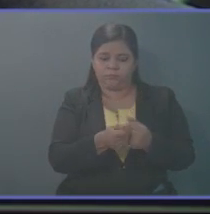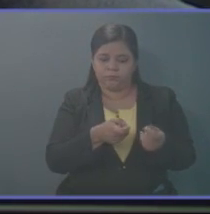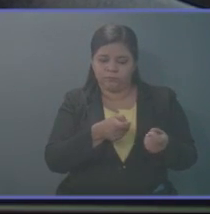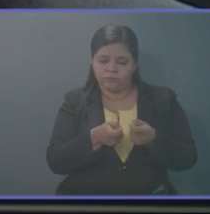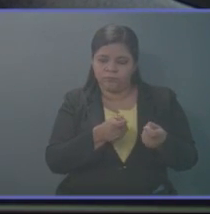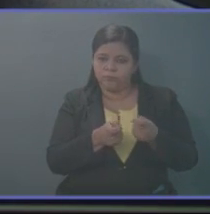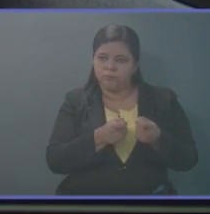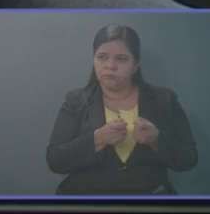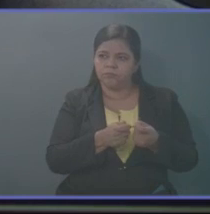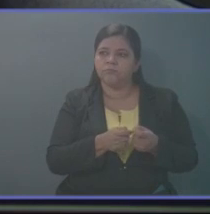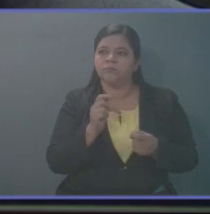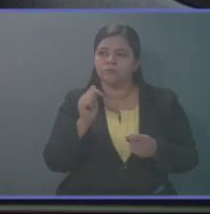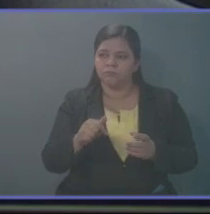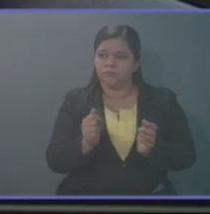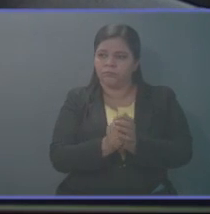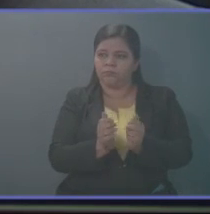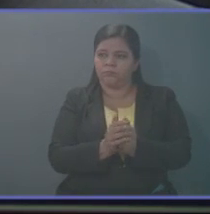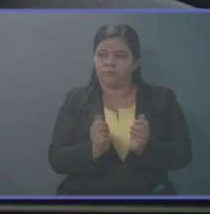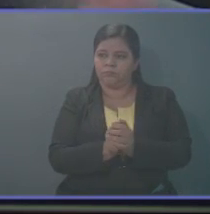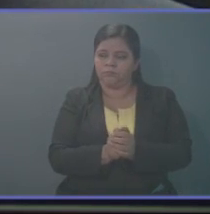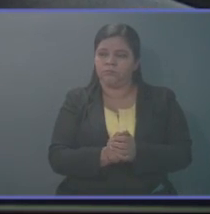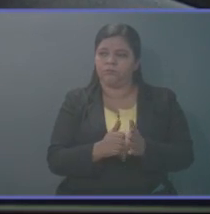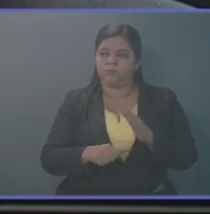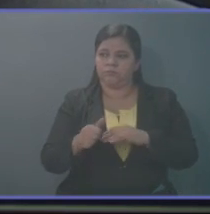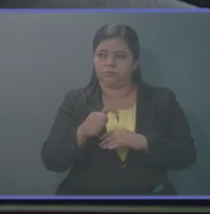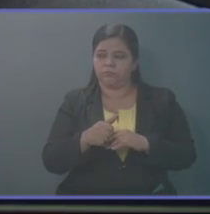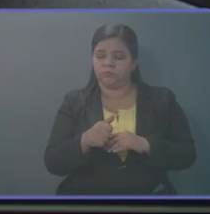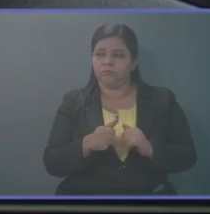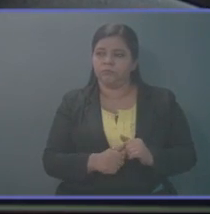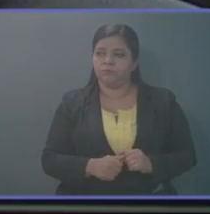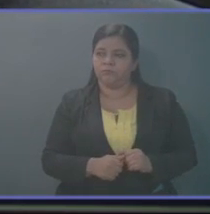destinados ante la presente crisis y la administración de los mismos,